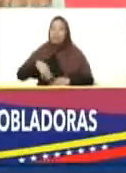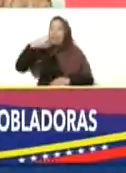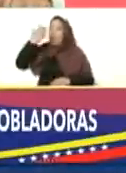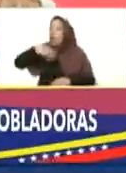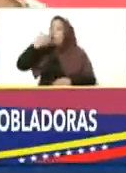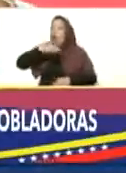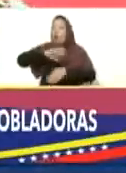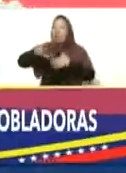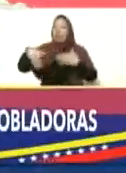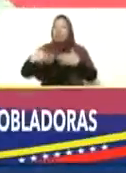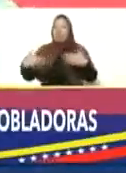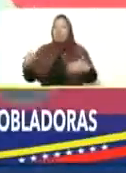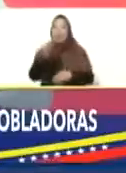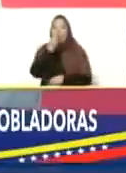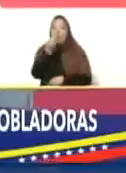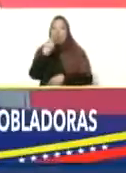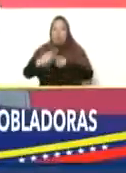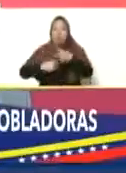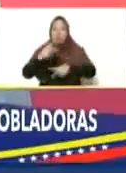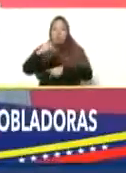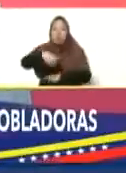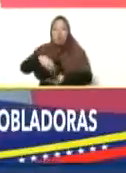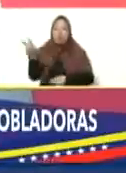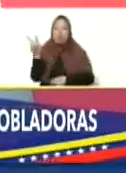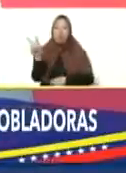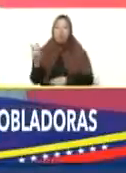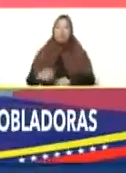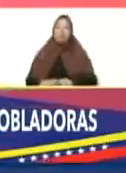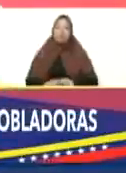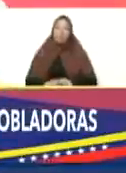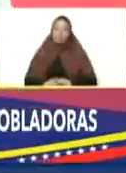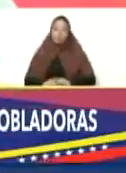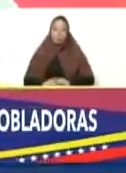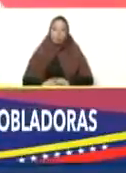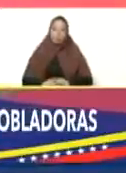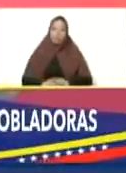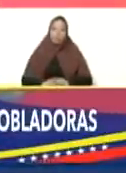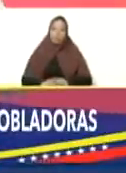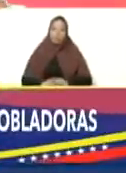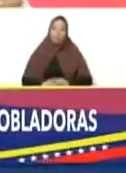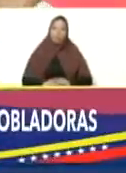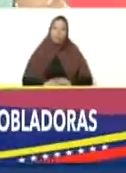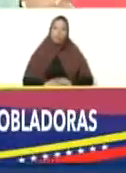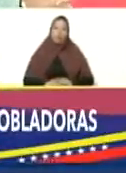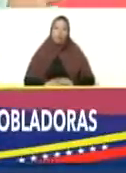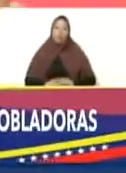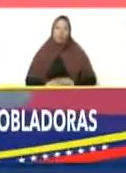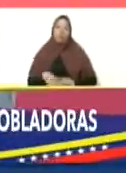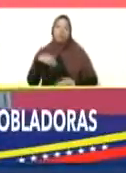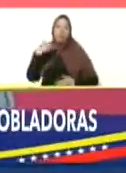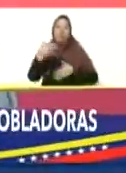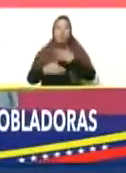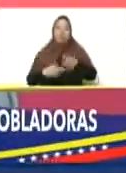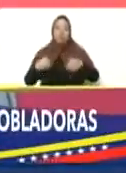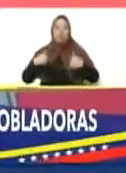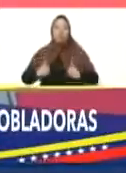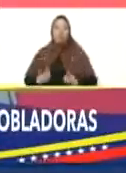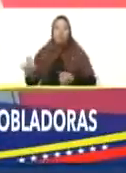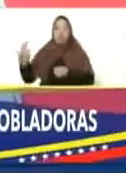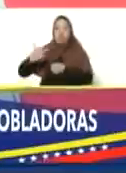todo aquí todo y rompiendo la dependencia del rentismo petrolero